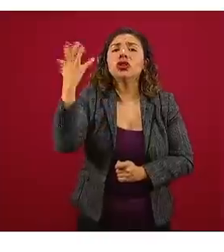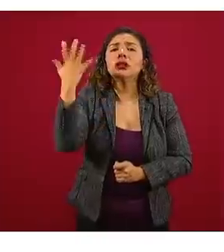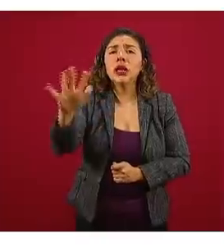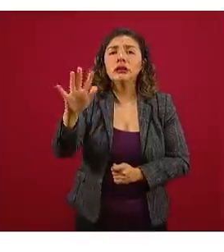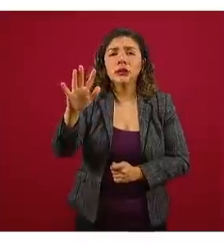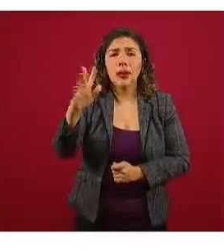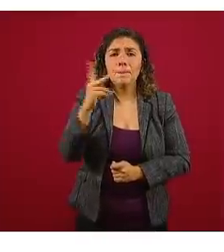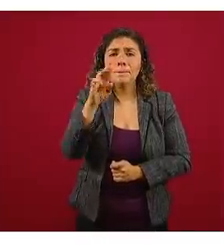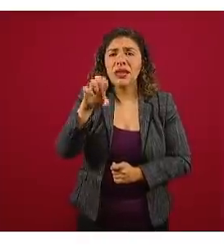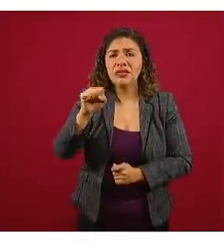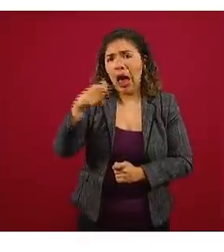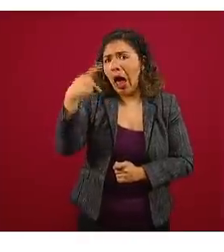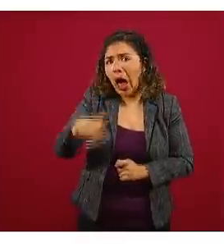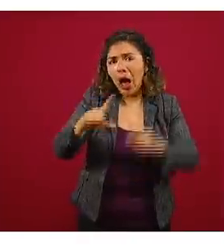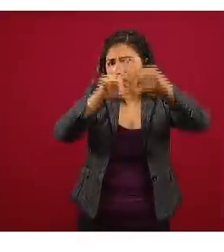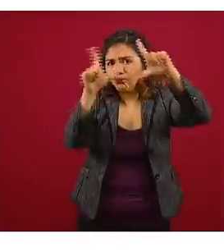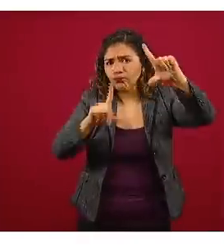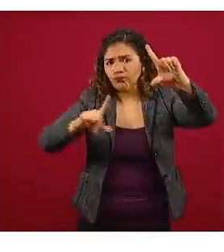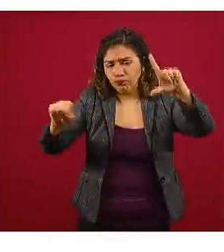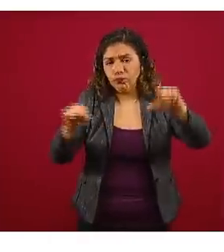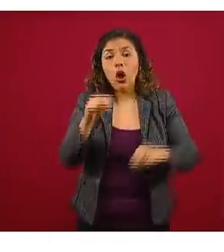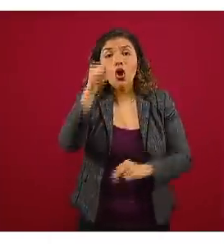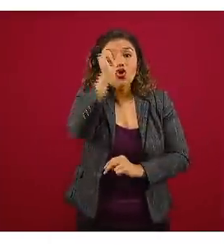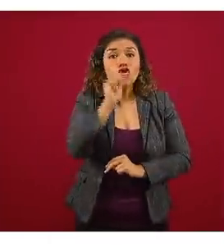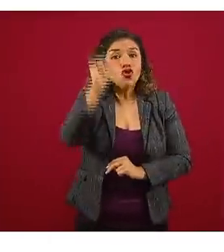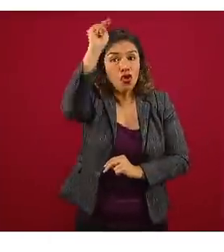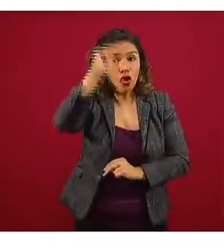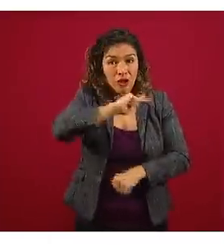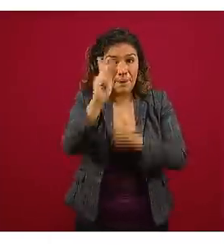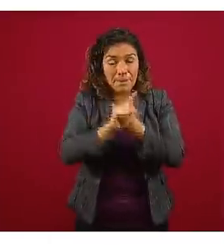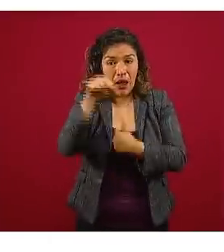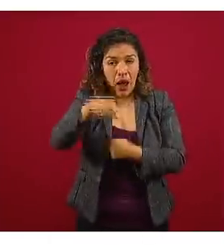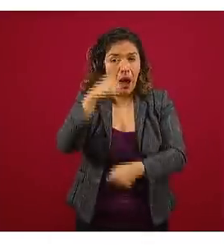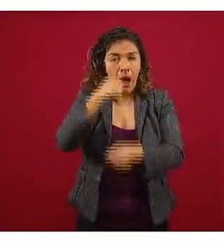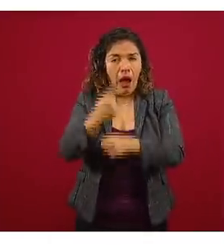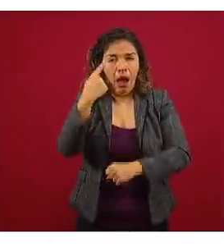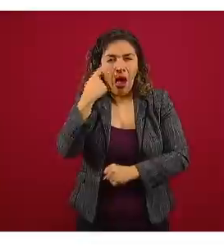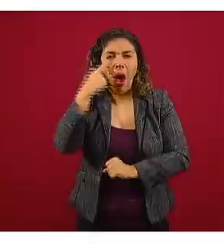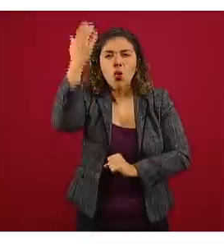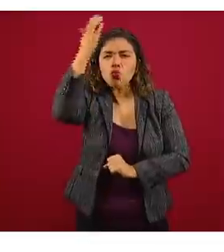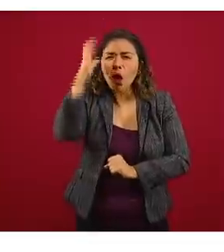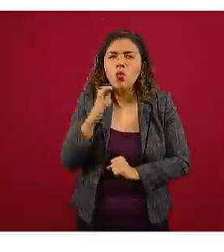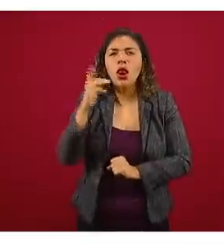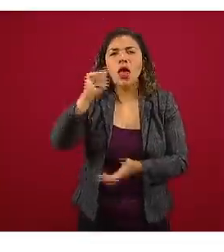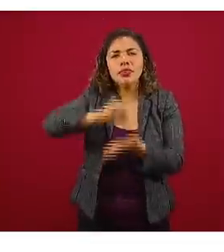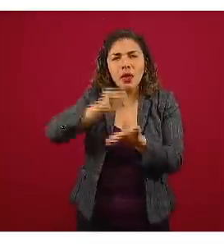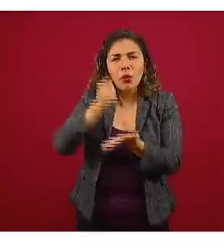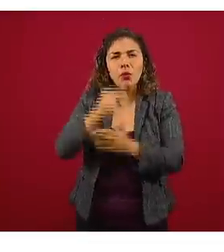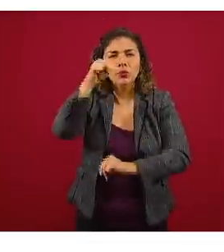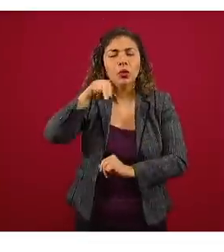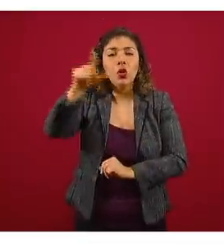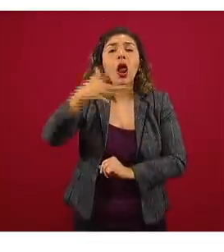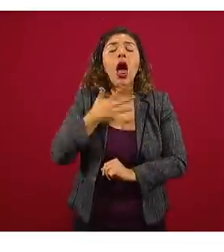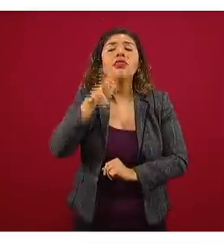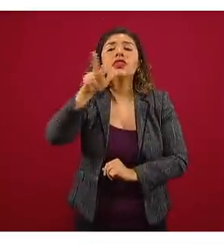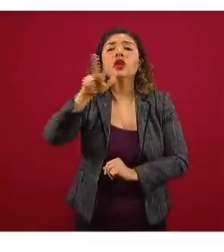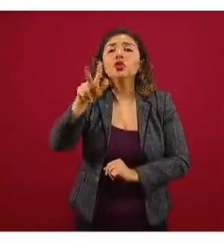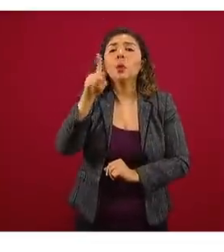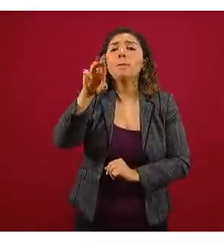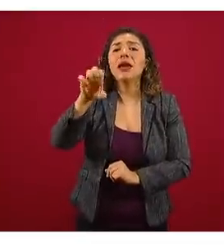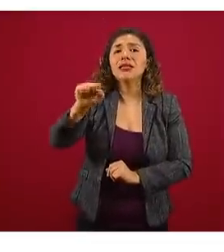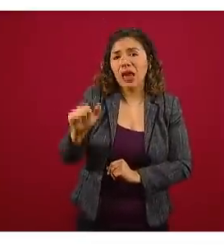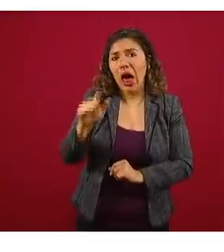territorio nacional en los estados del norte de nuestro país particularmente coahuila tamaulipas y un novelón hay 18 presas